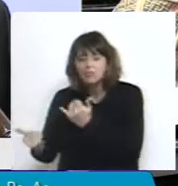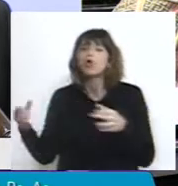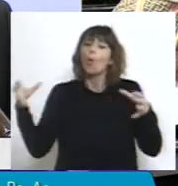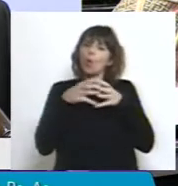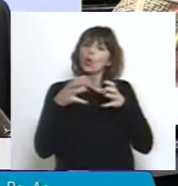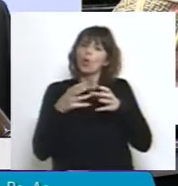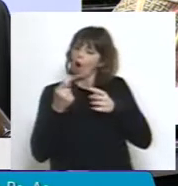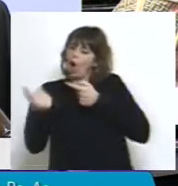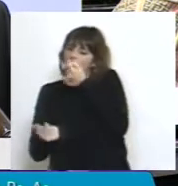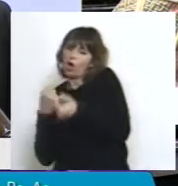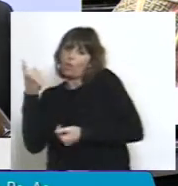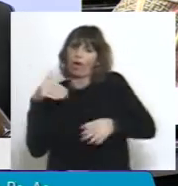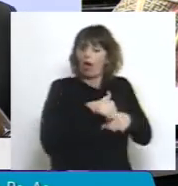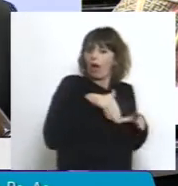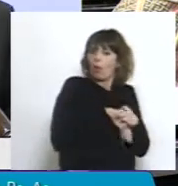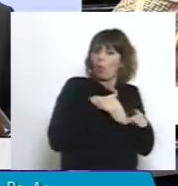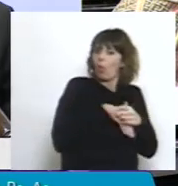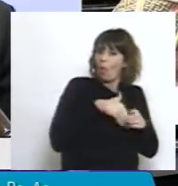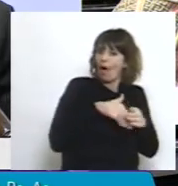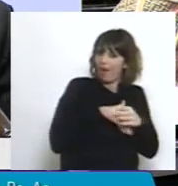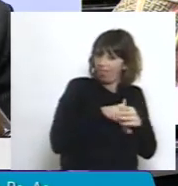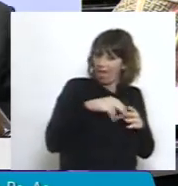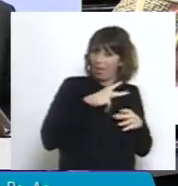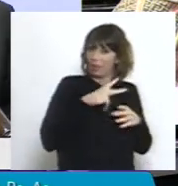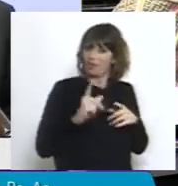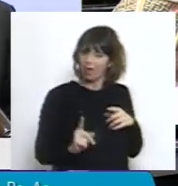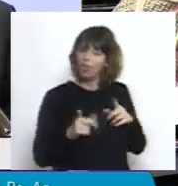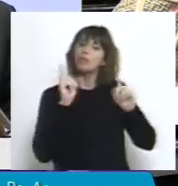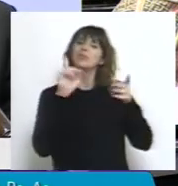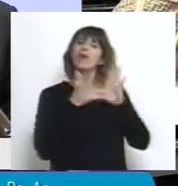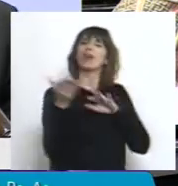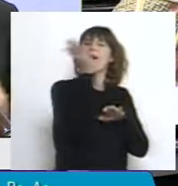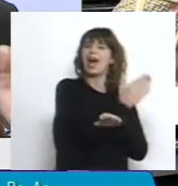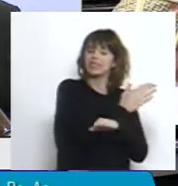como asaltaron las reservas del Banco Central en los momentos históricos que hemos visto